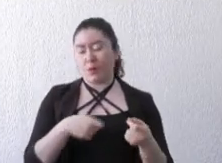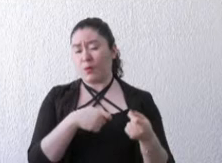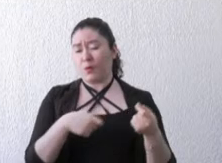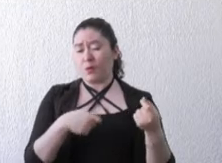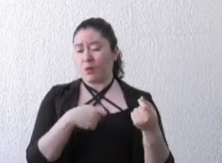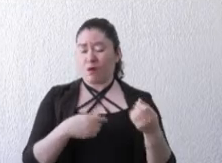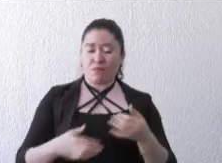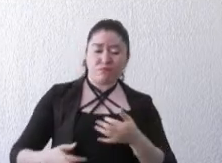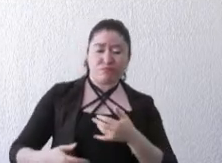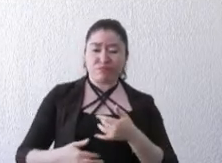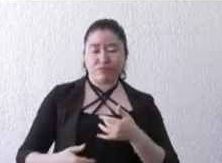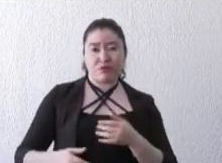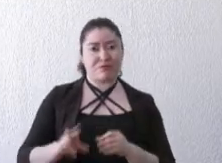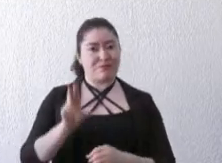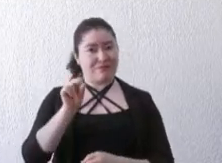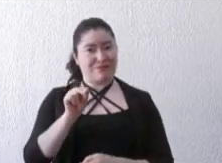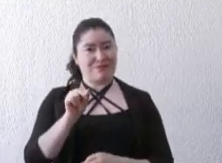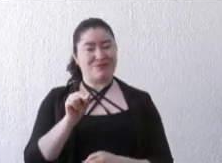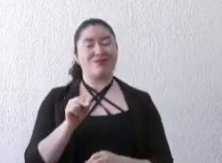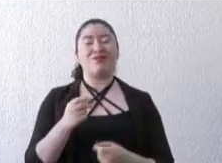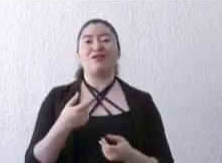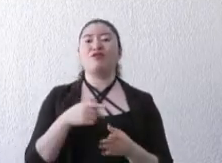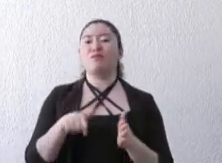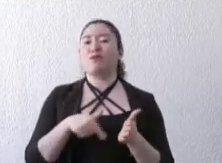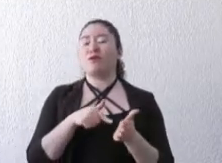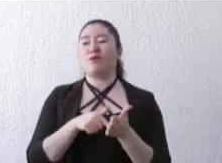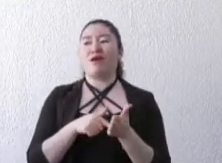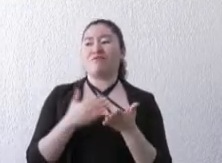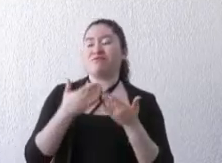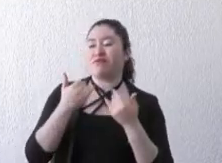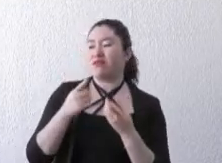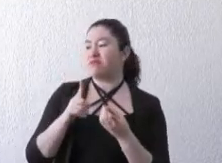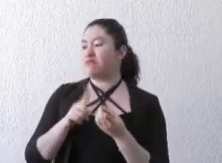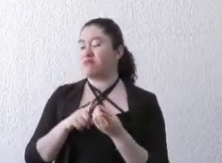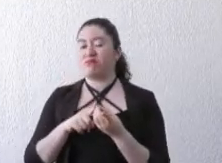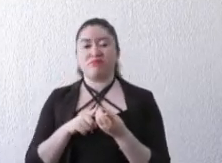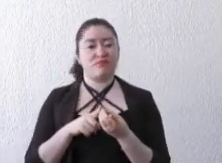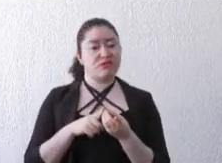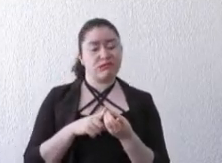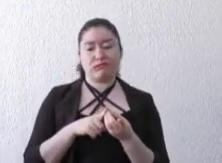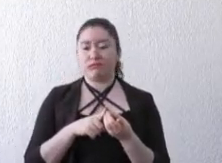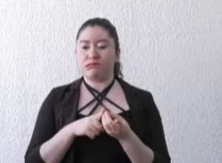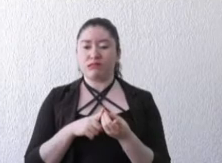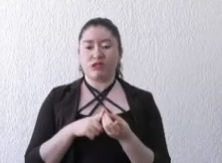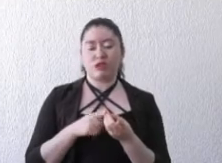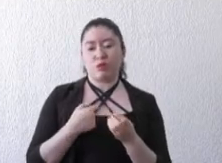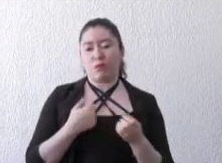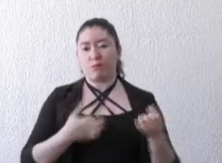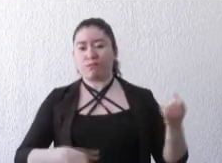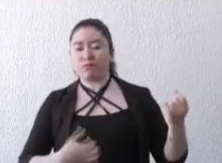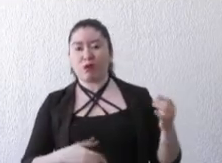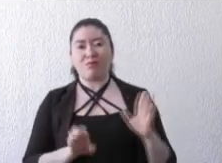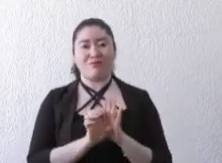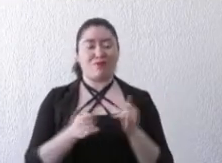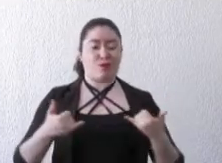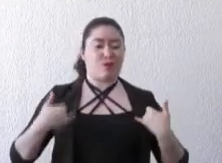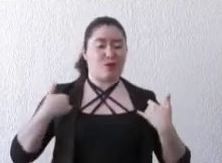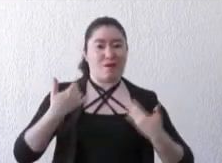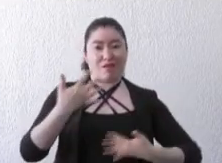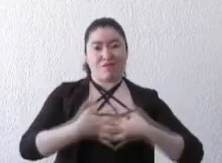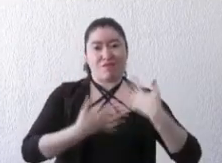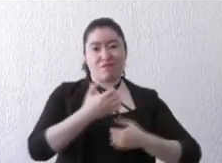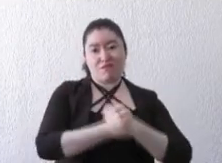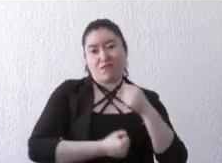que va sucediendo es que van perdiendo espacios. ¿Y dónde puedes tocar si eres un joven que tiene 15 años y en tu casa no